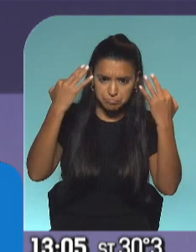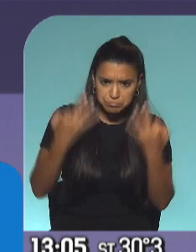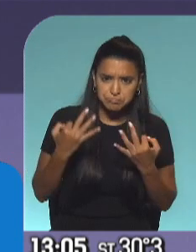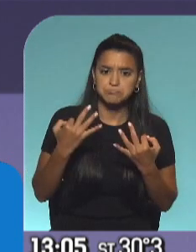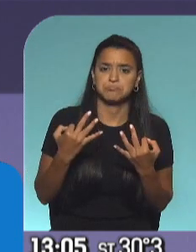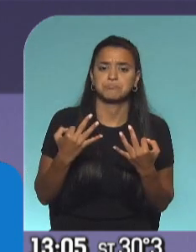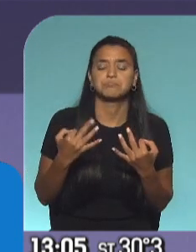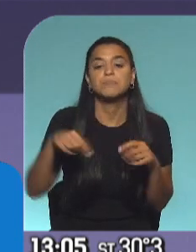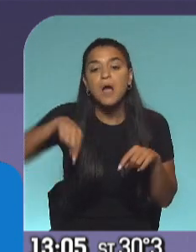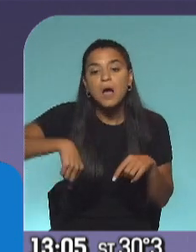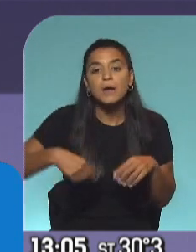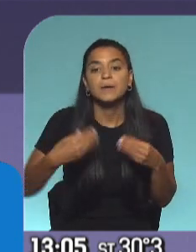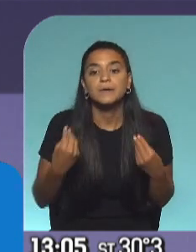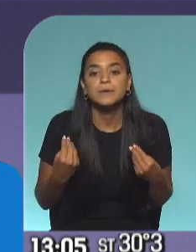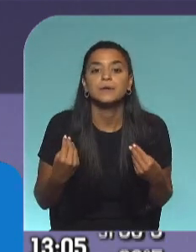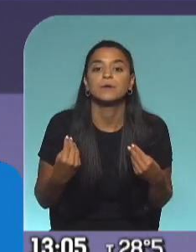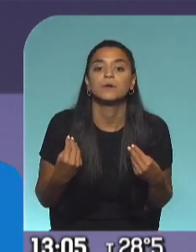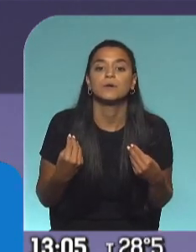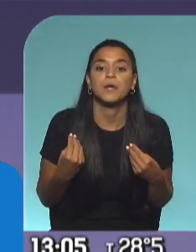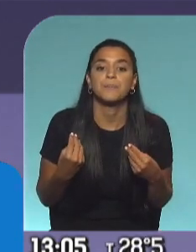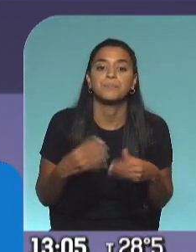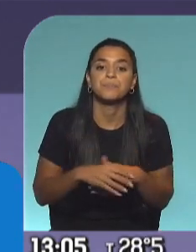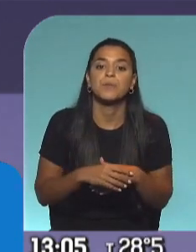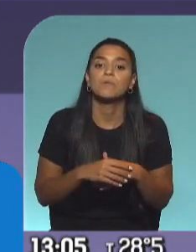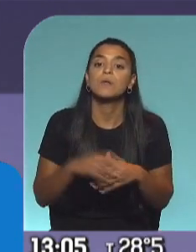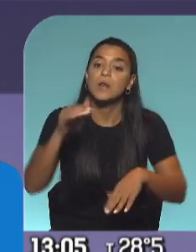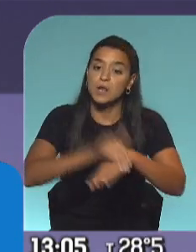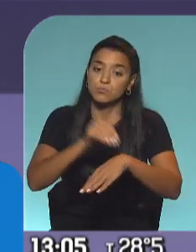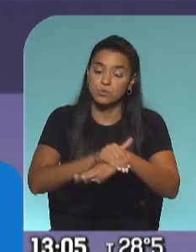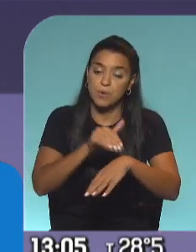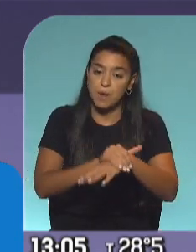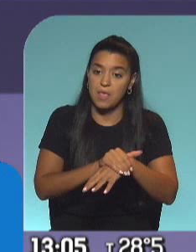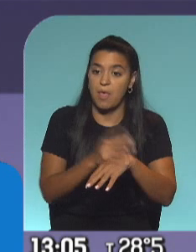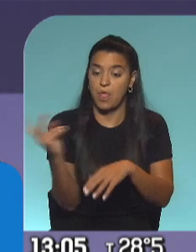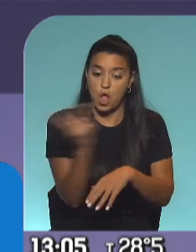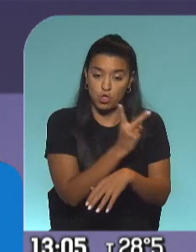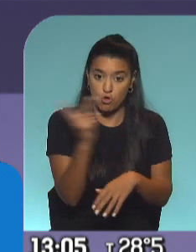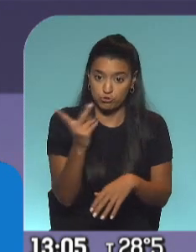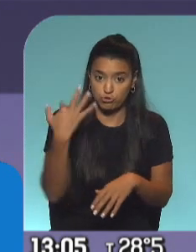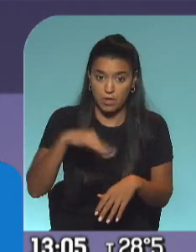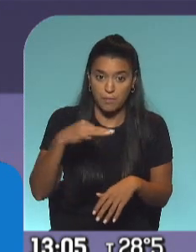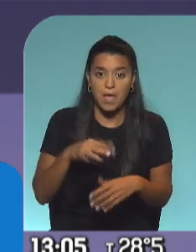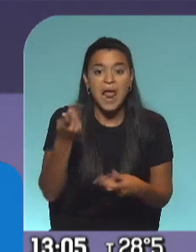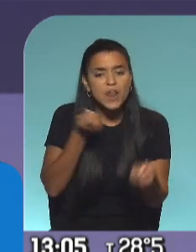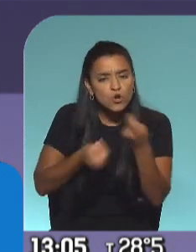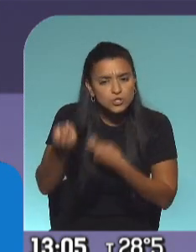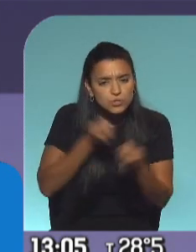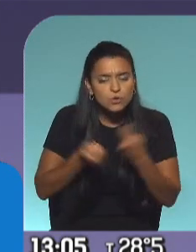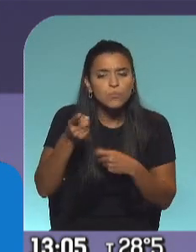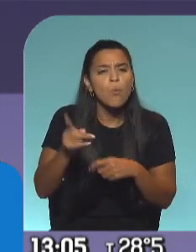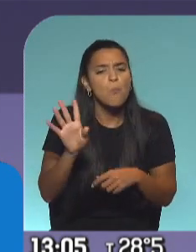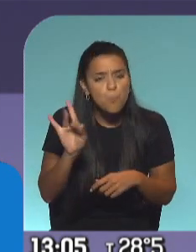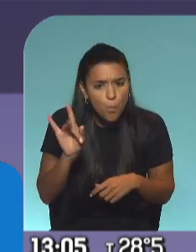deal, and it is the right and responsible thing to do for both sides. Les négociations ont été